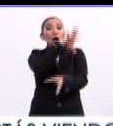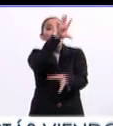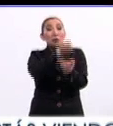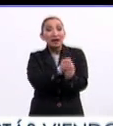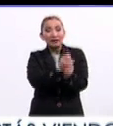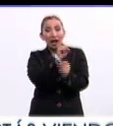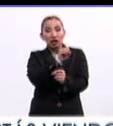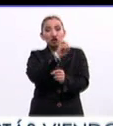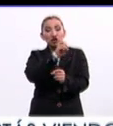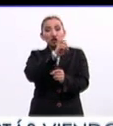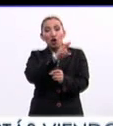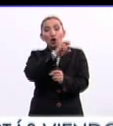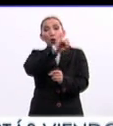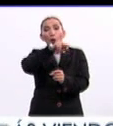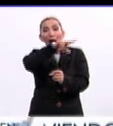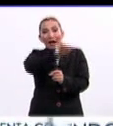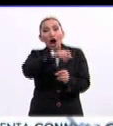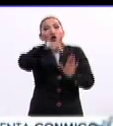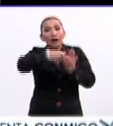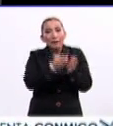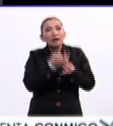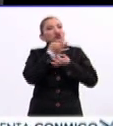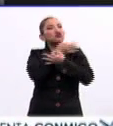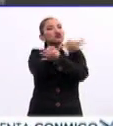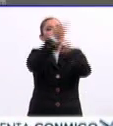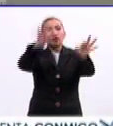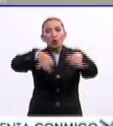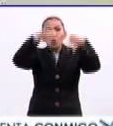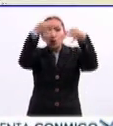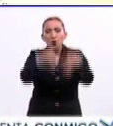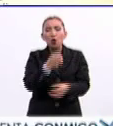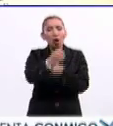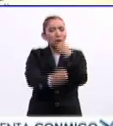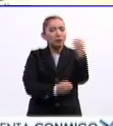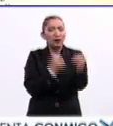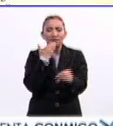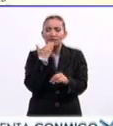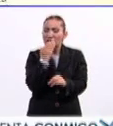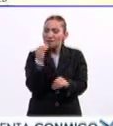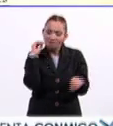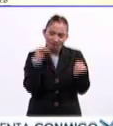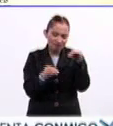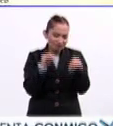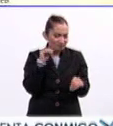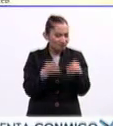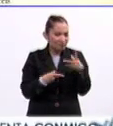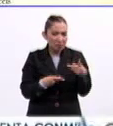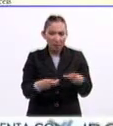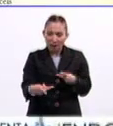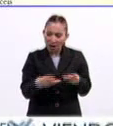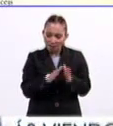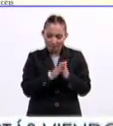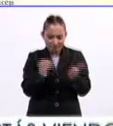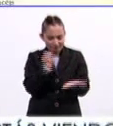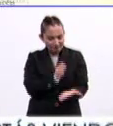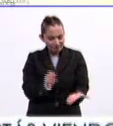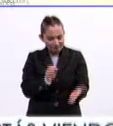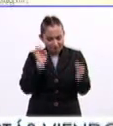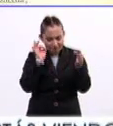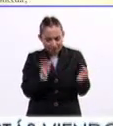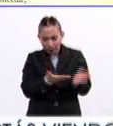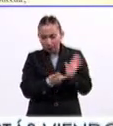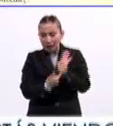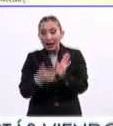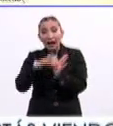nos la devuelve, digamos, íntegra, una obra excelentemente bien editada, excelentemente bien anotada, y gracias a la labor de